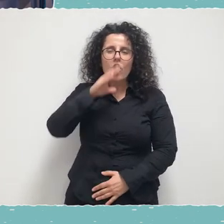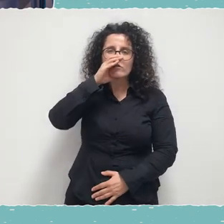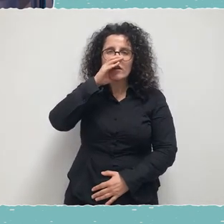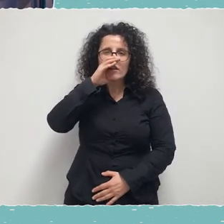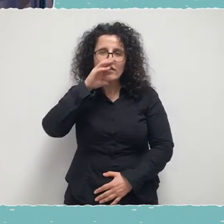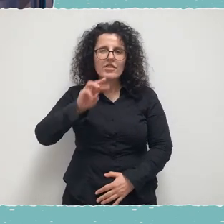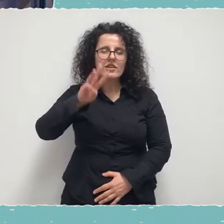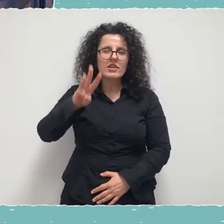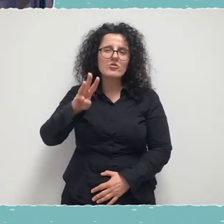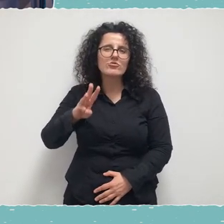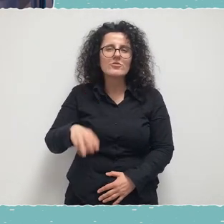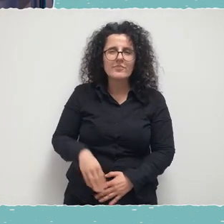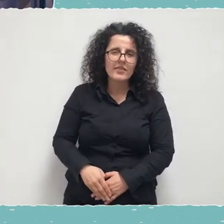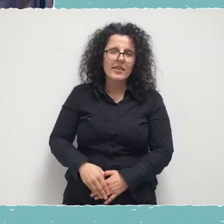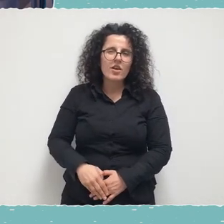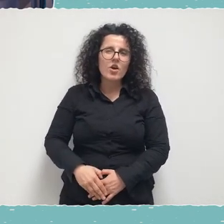lonxano. E